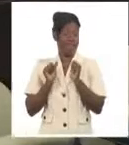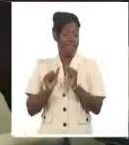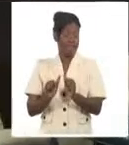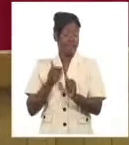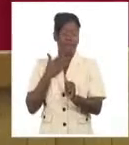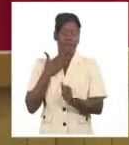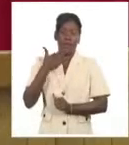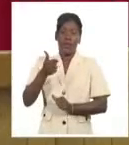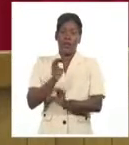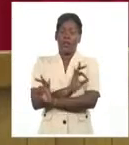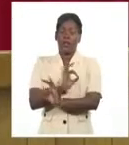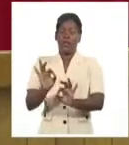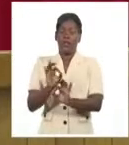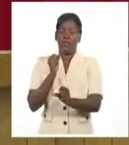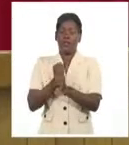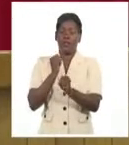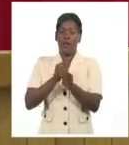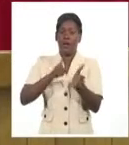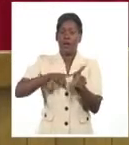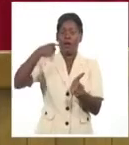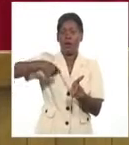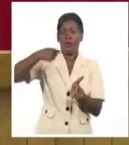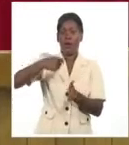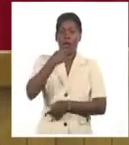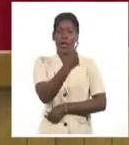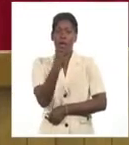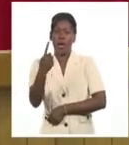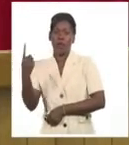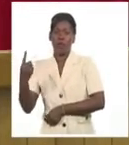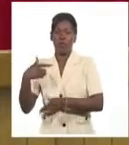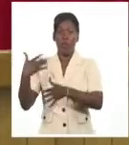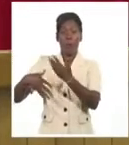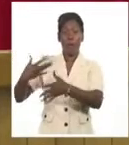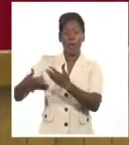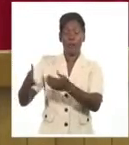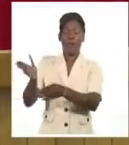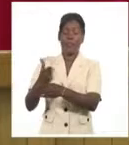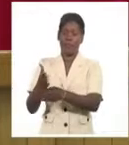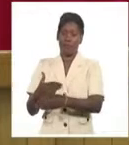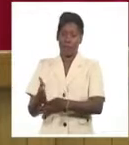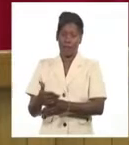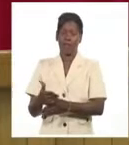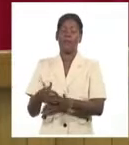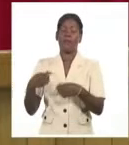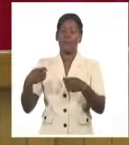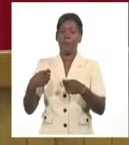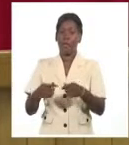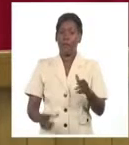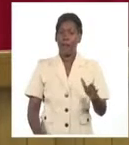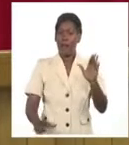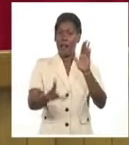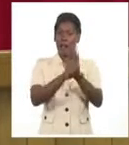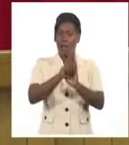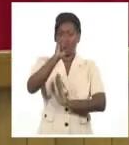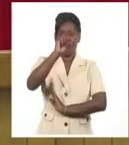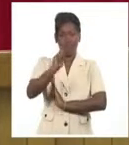ser efectiva en la protección judicial en cada caso desde su posición de garantes de los derechos e intereses